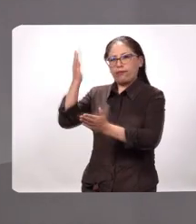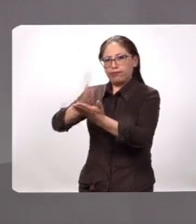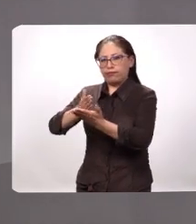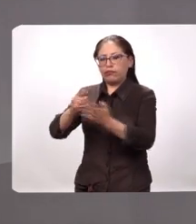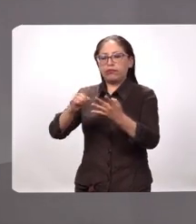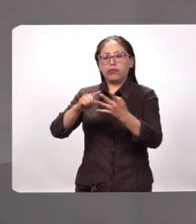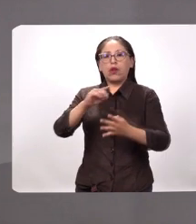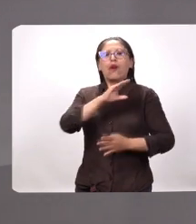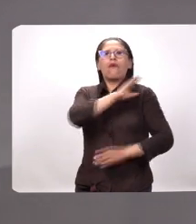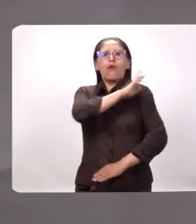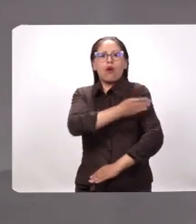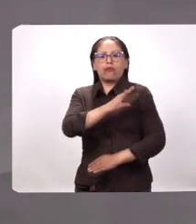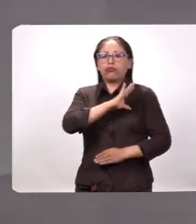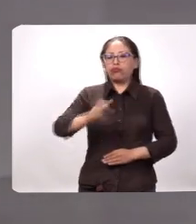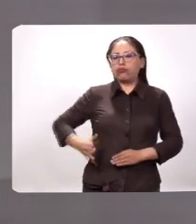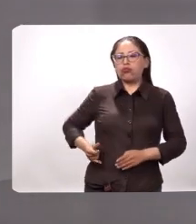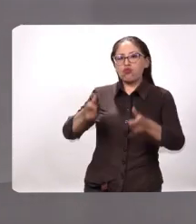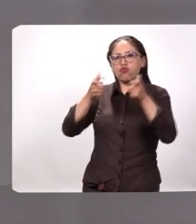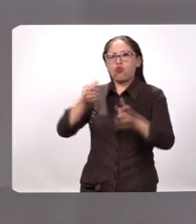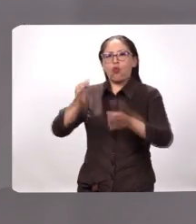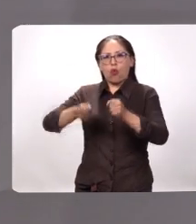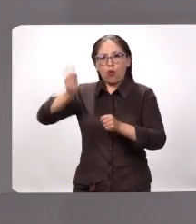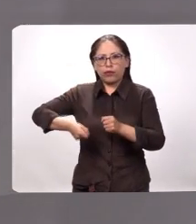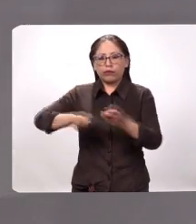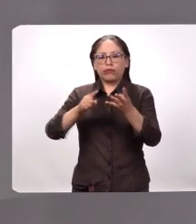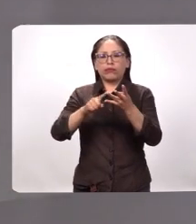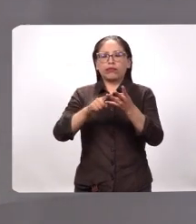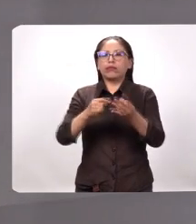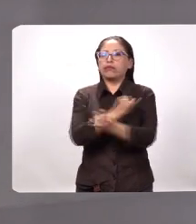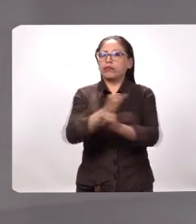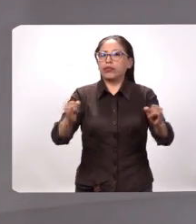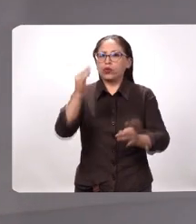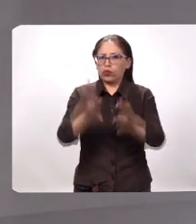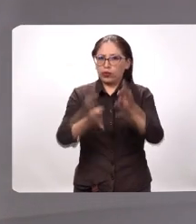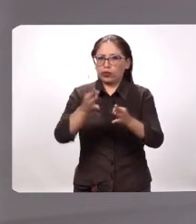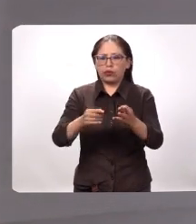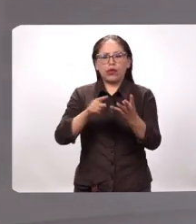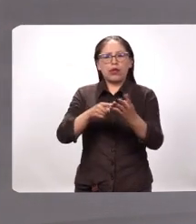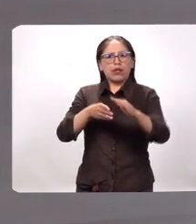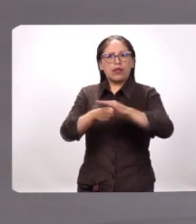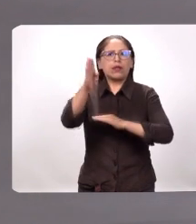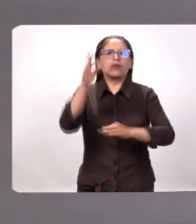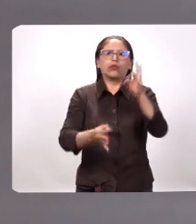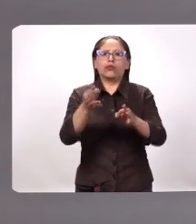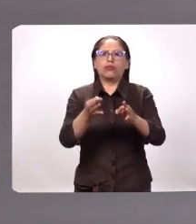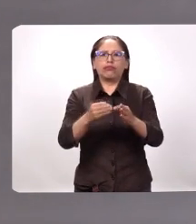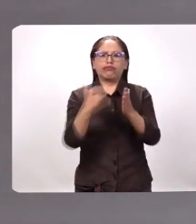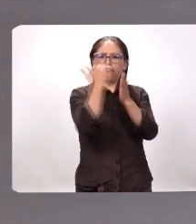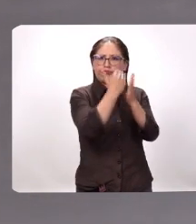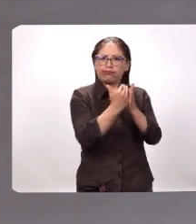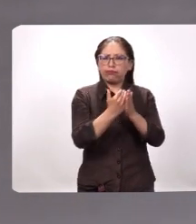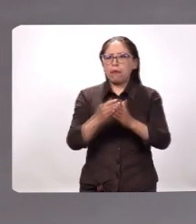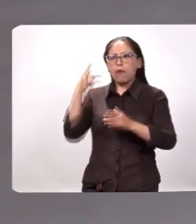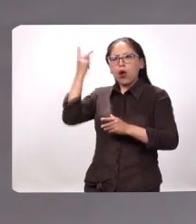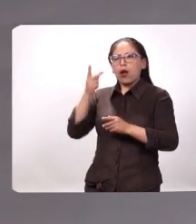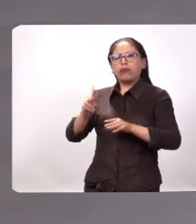corrupción, fortalecimiento institucional del Consejo de la Magistratura, independencia judicial, acceso a la justicia, con la implementación